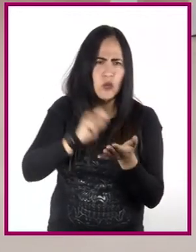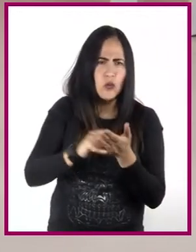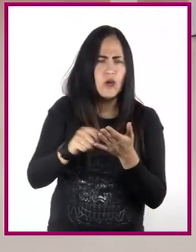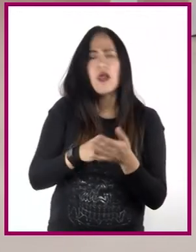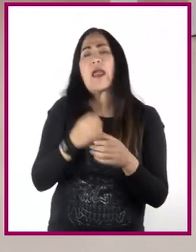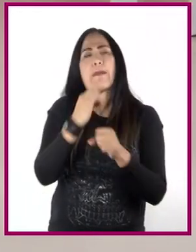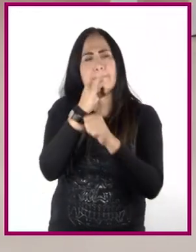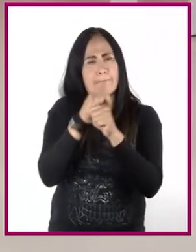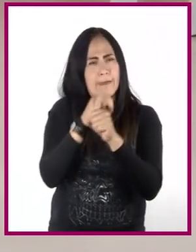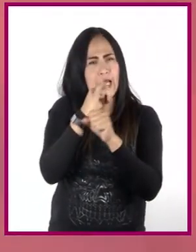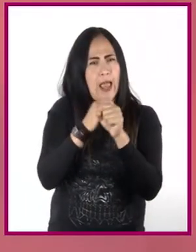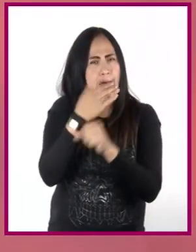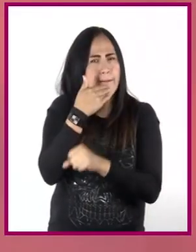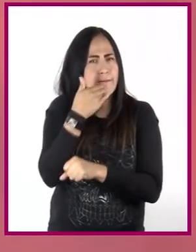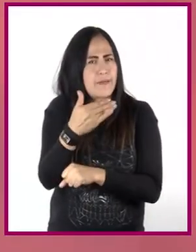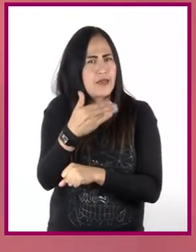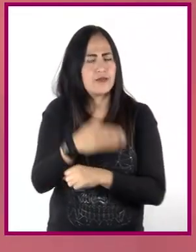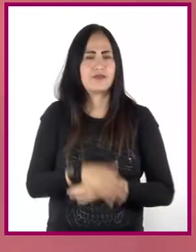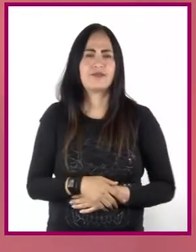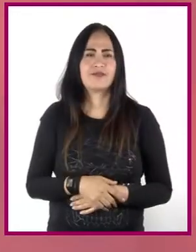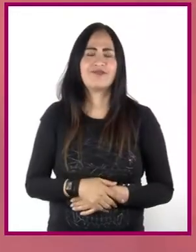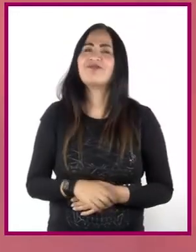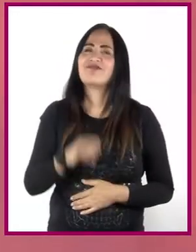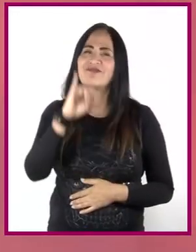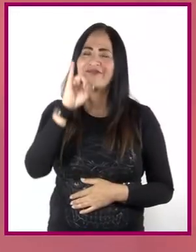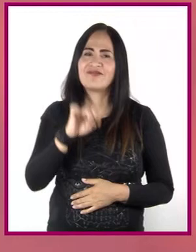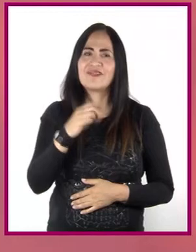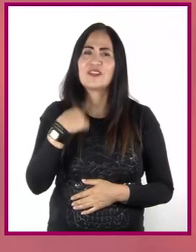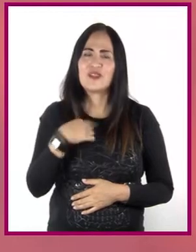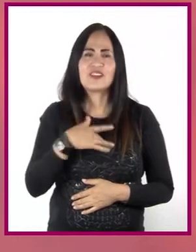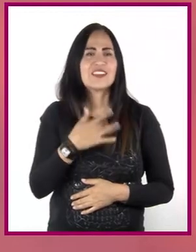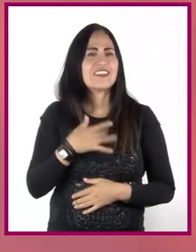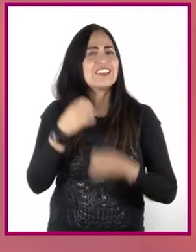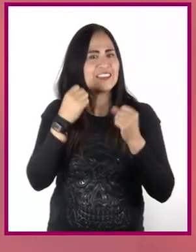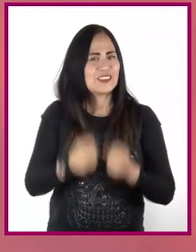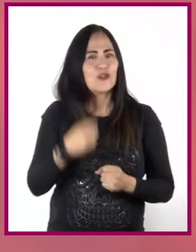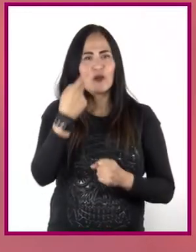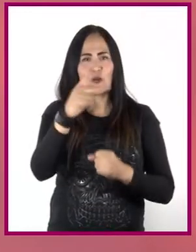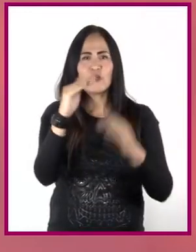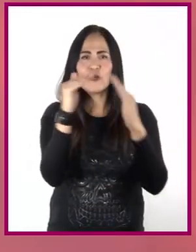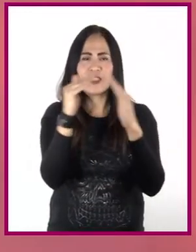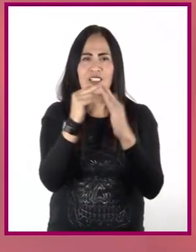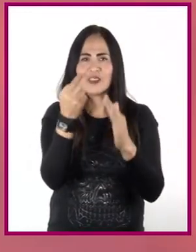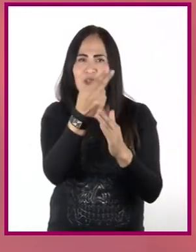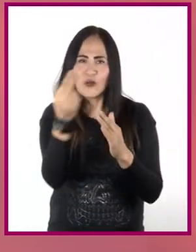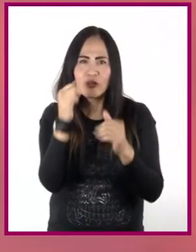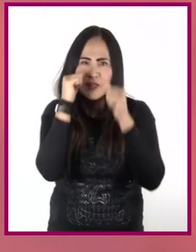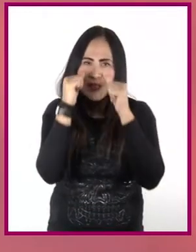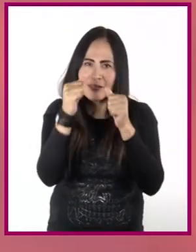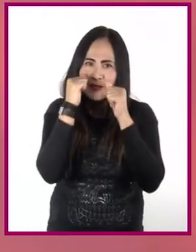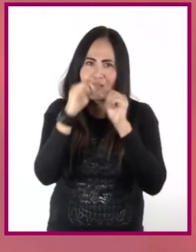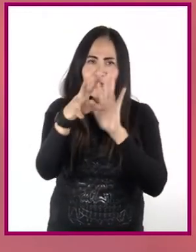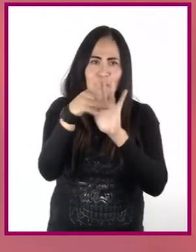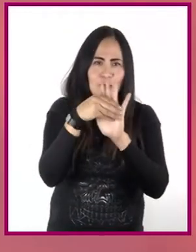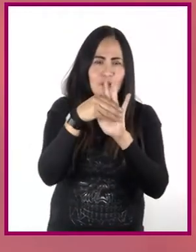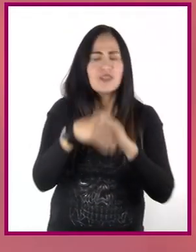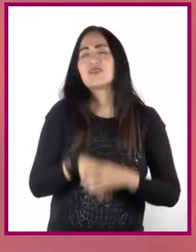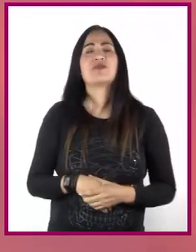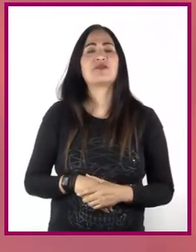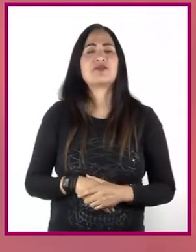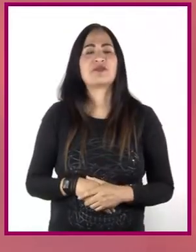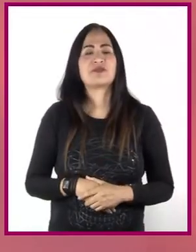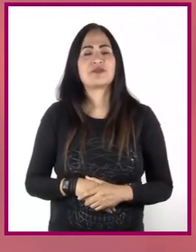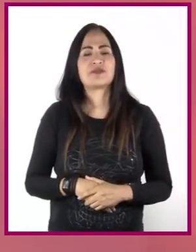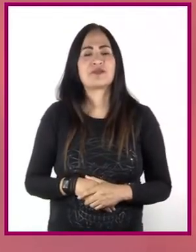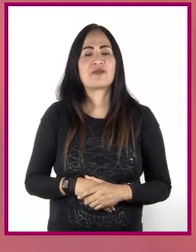investigación correspondiente. Así es, y estoy seguro de que allá en casa siguieron nuestra actividad y además se les